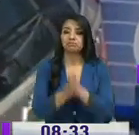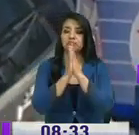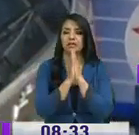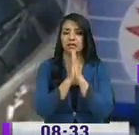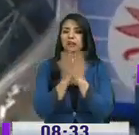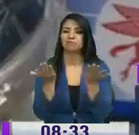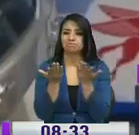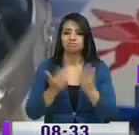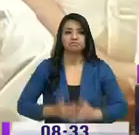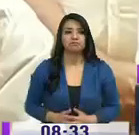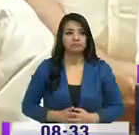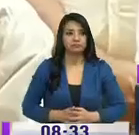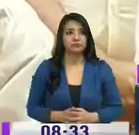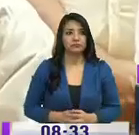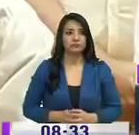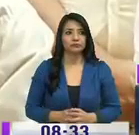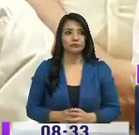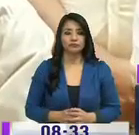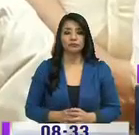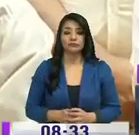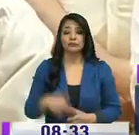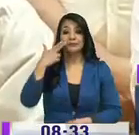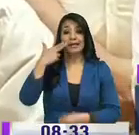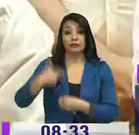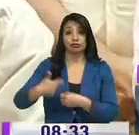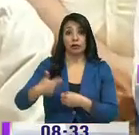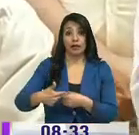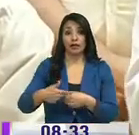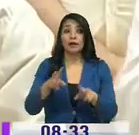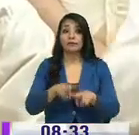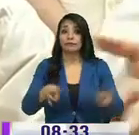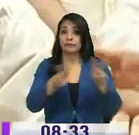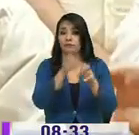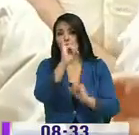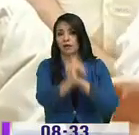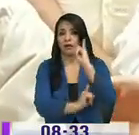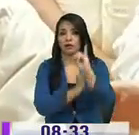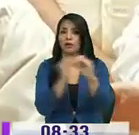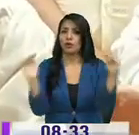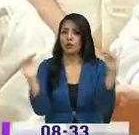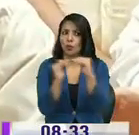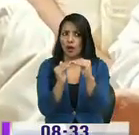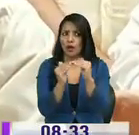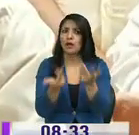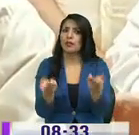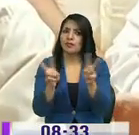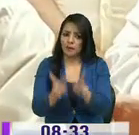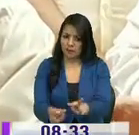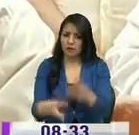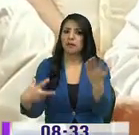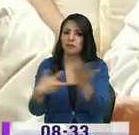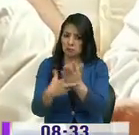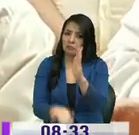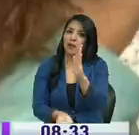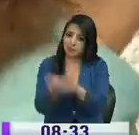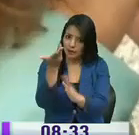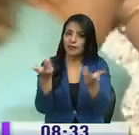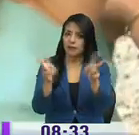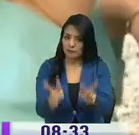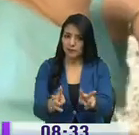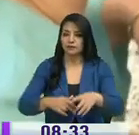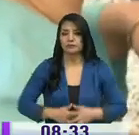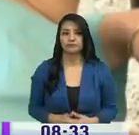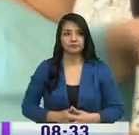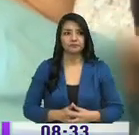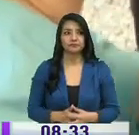otra cosa. Que si transparentamos los combustibles con precios internacionales, pues tiene que haber una medida de transparentar las tarifas. La